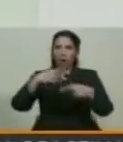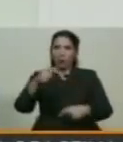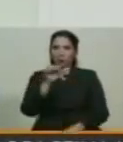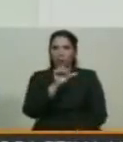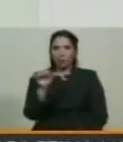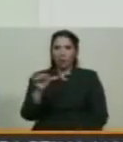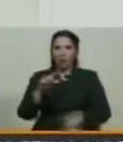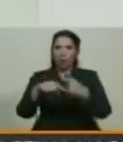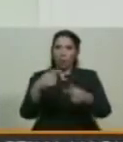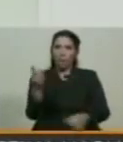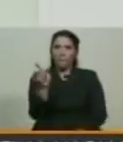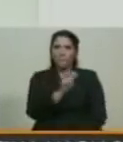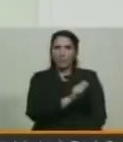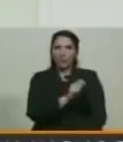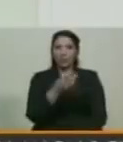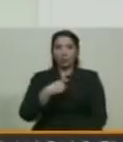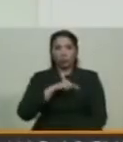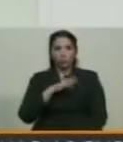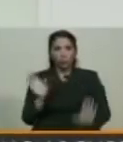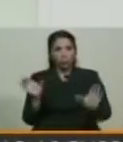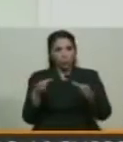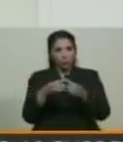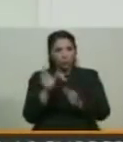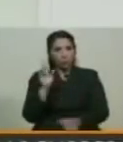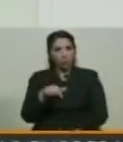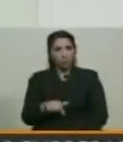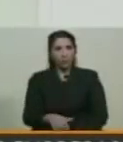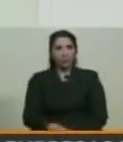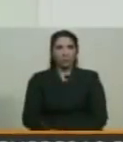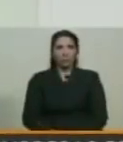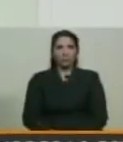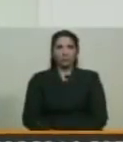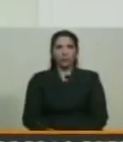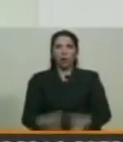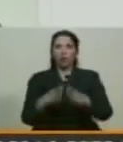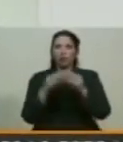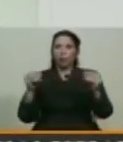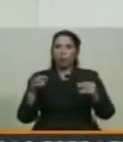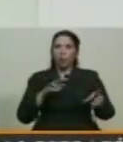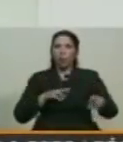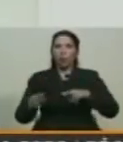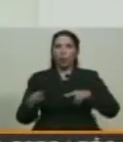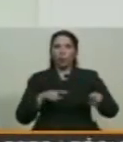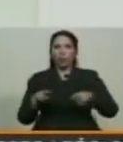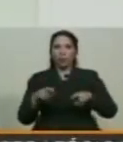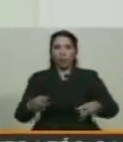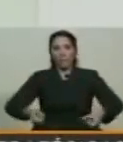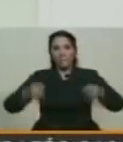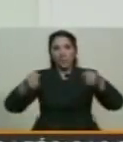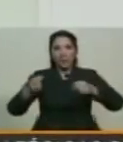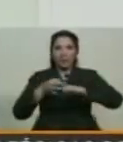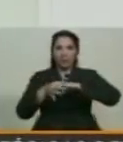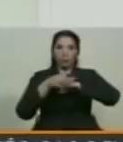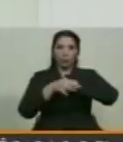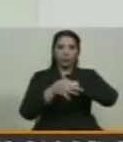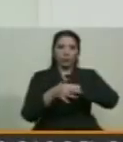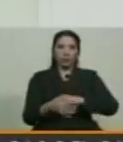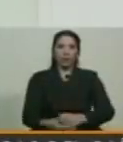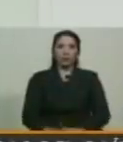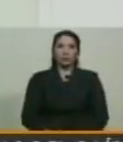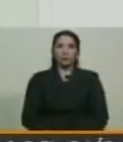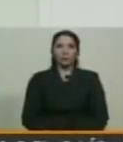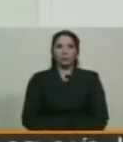meses. Estuve reunido esta mañana con todos los coordinadores de los mercados municipales